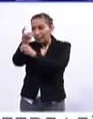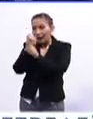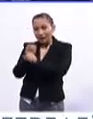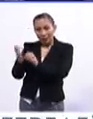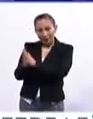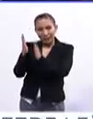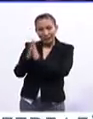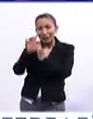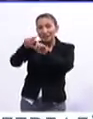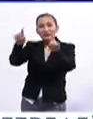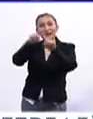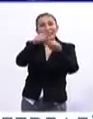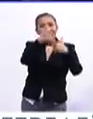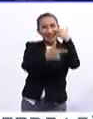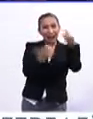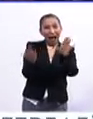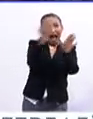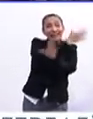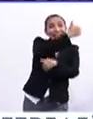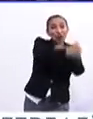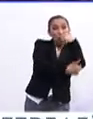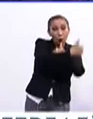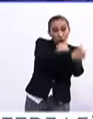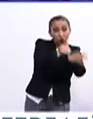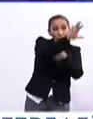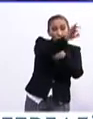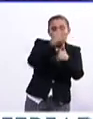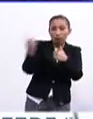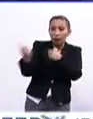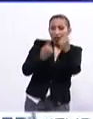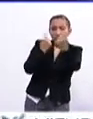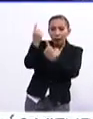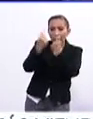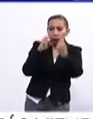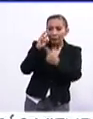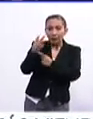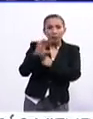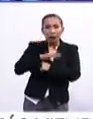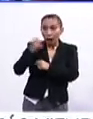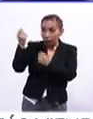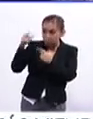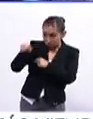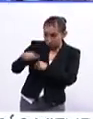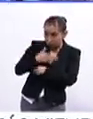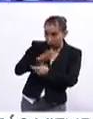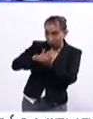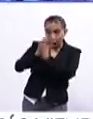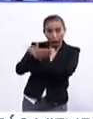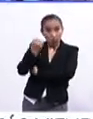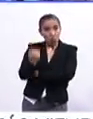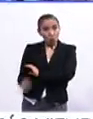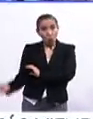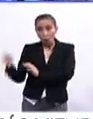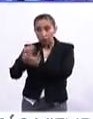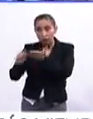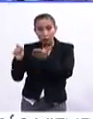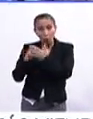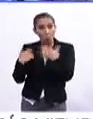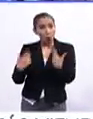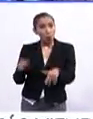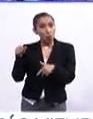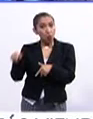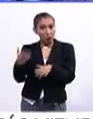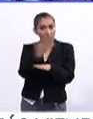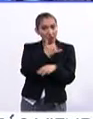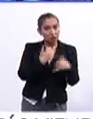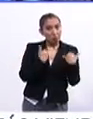a participar en distintas generaciones y nos dimos cuenta de eso, ¿no? De que había ya algunos escritores que